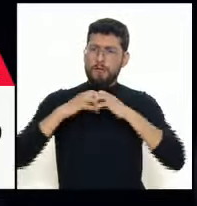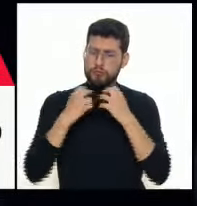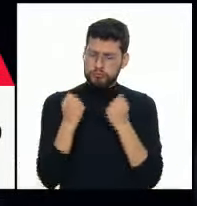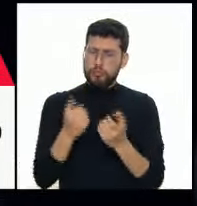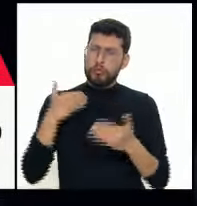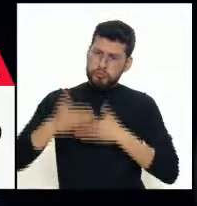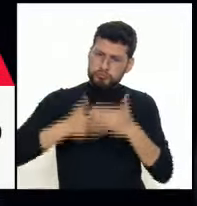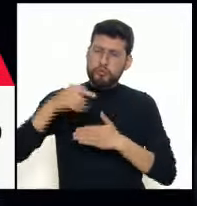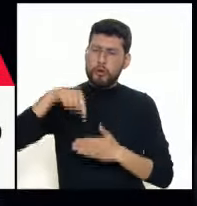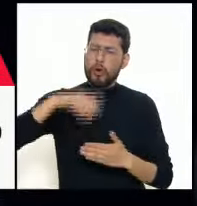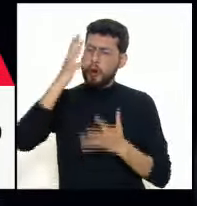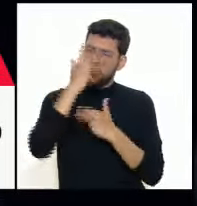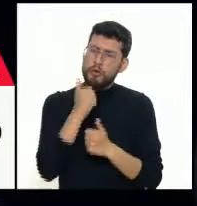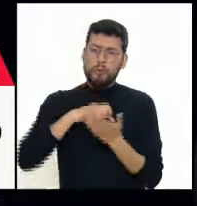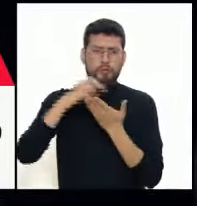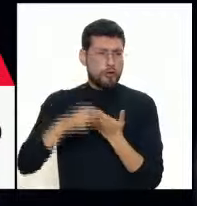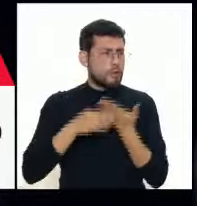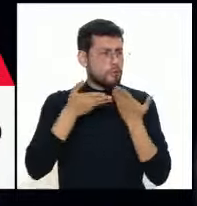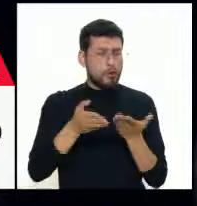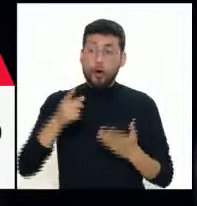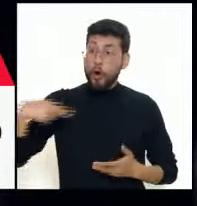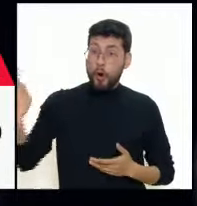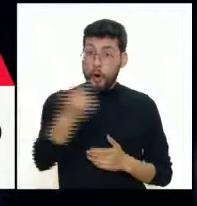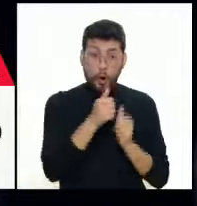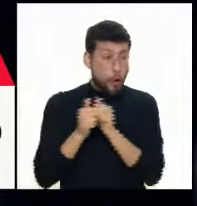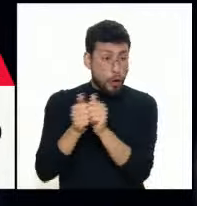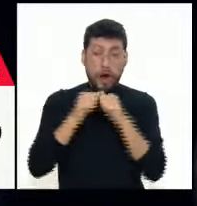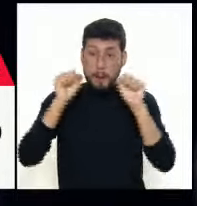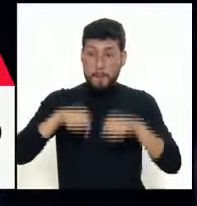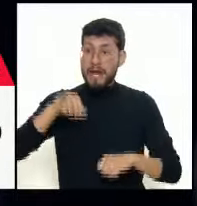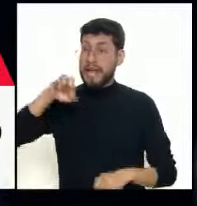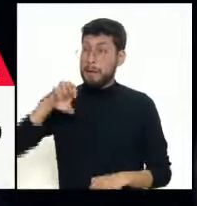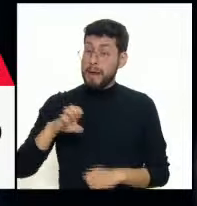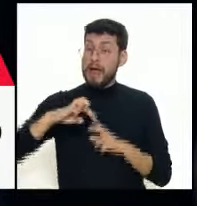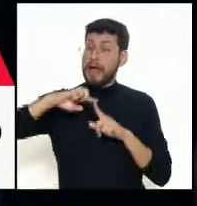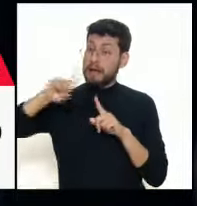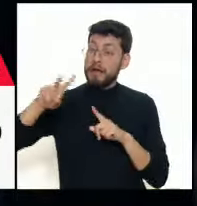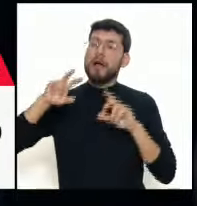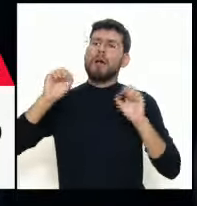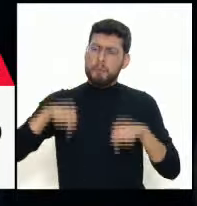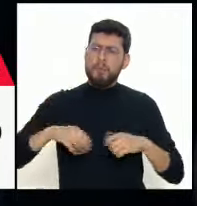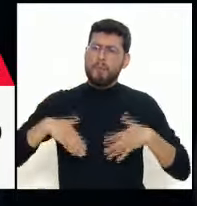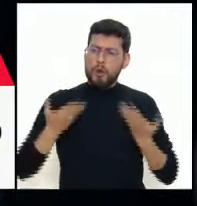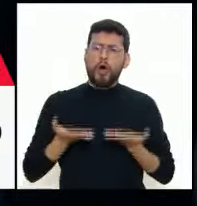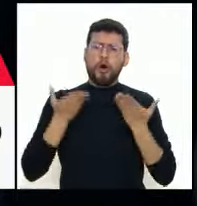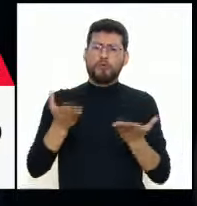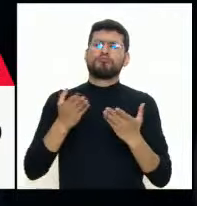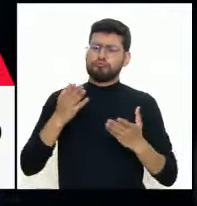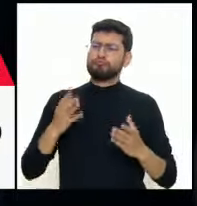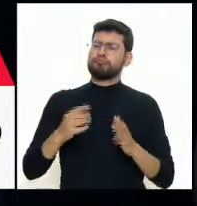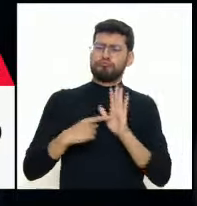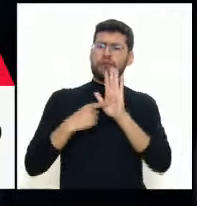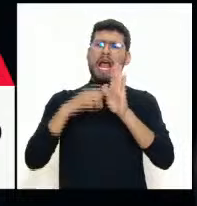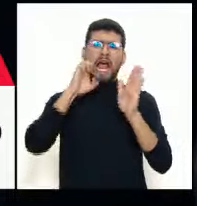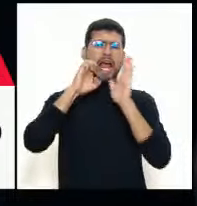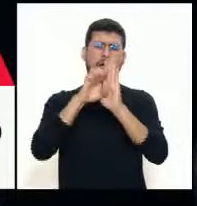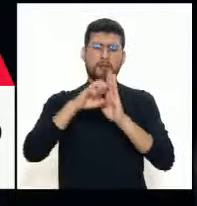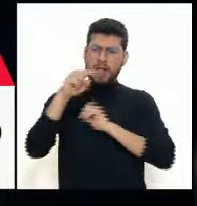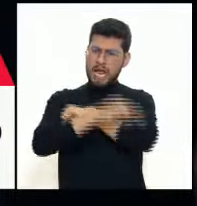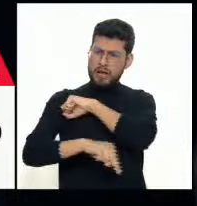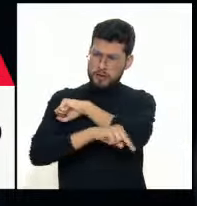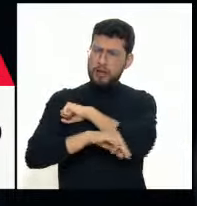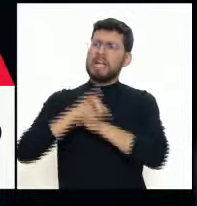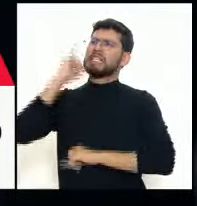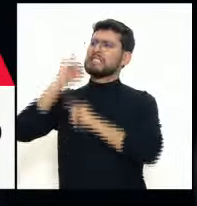hermoso proyecto. Juntos podemos hacer de Canal IP un referente nacional e internacional en